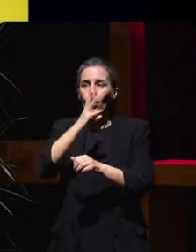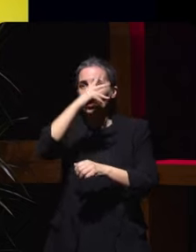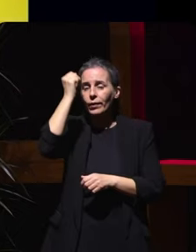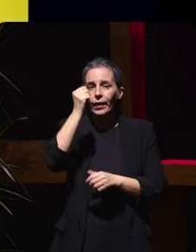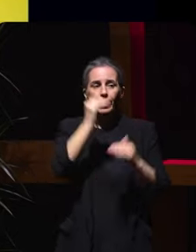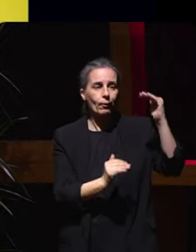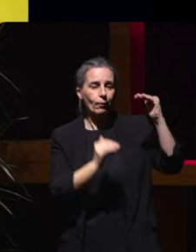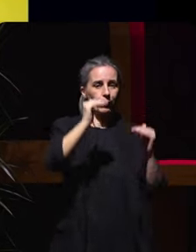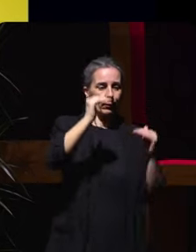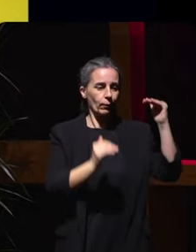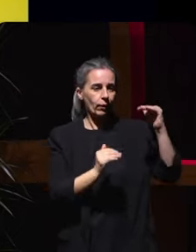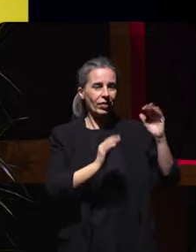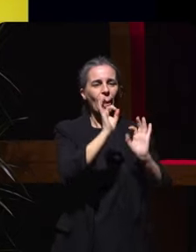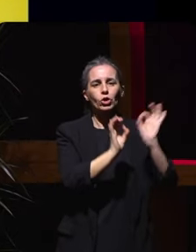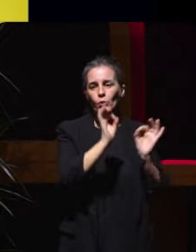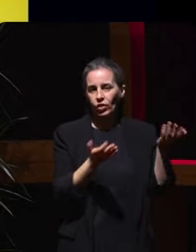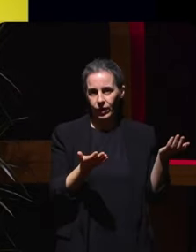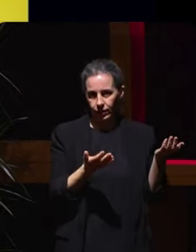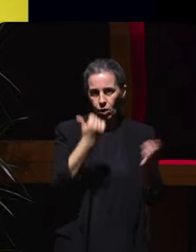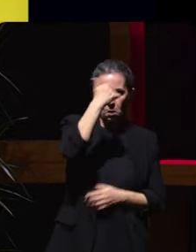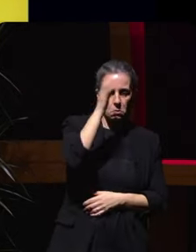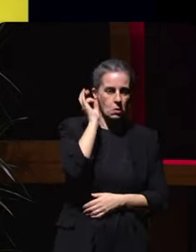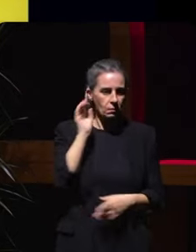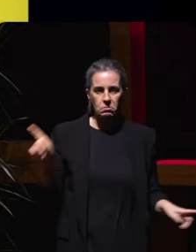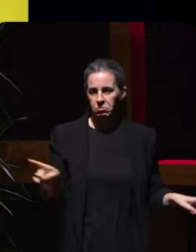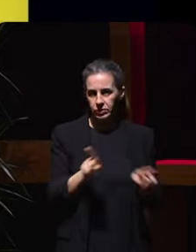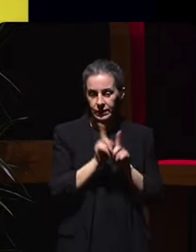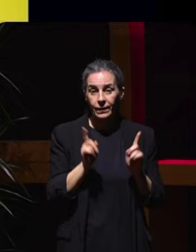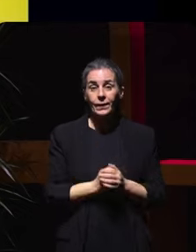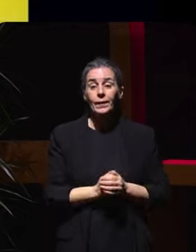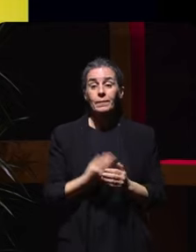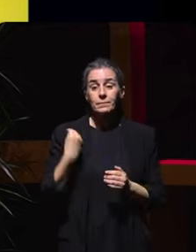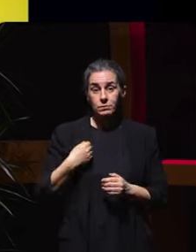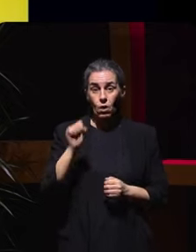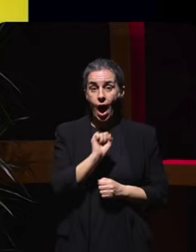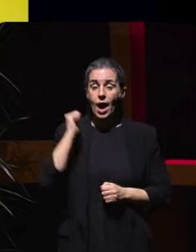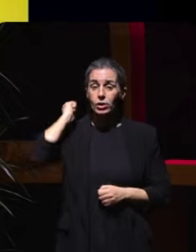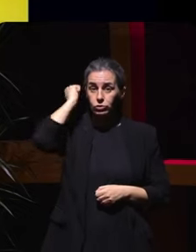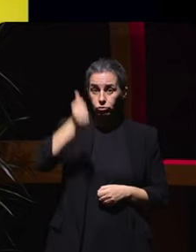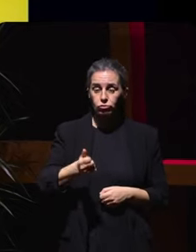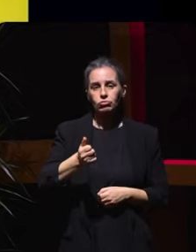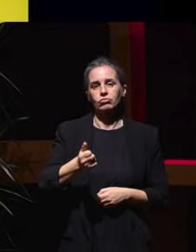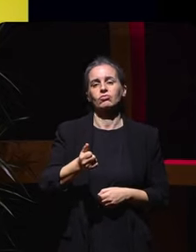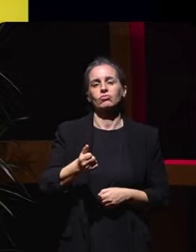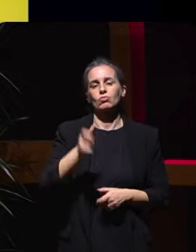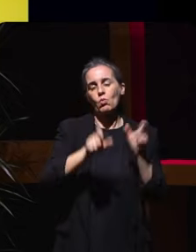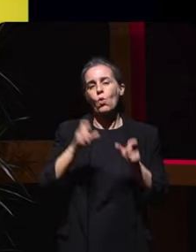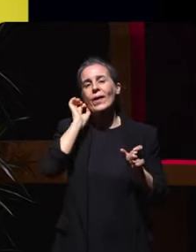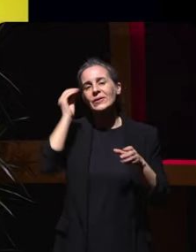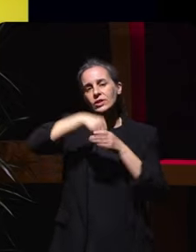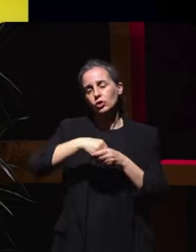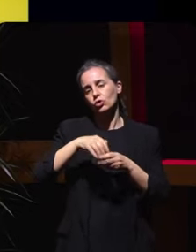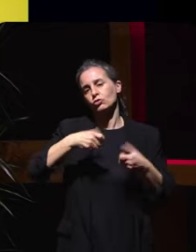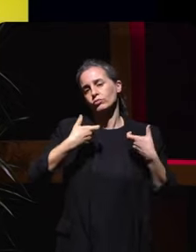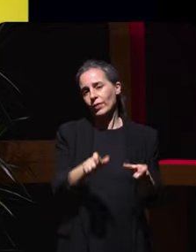si alguien es mujer u es hombre. A lo largo de todos estos años es innegable que las mujeres en el mundo del deporte nos hemos encontrado